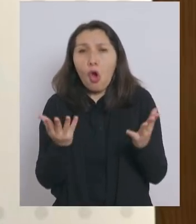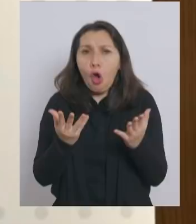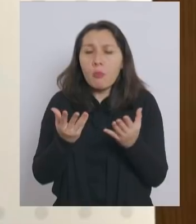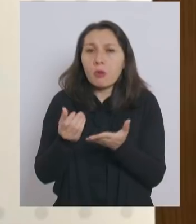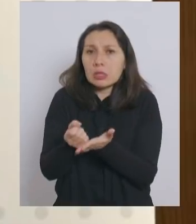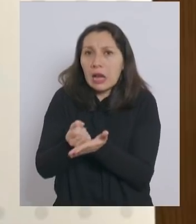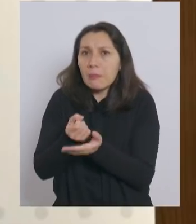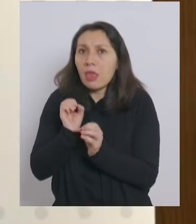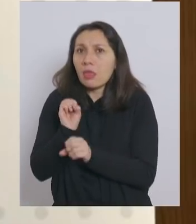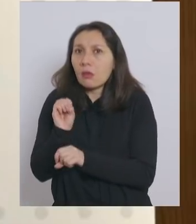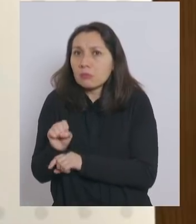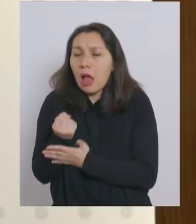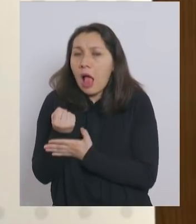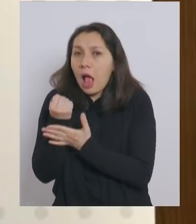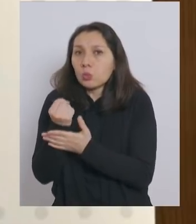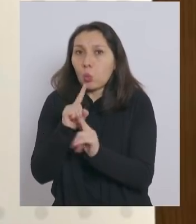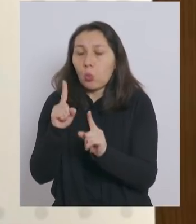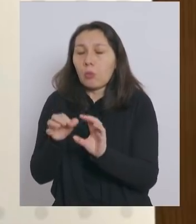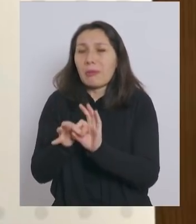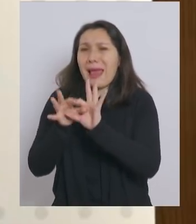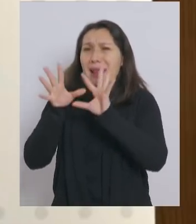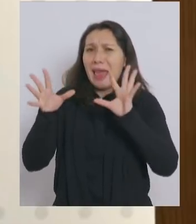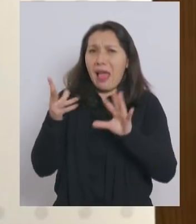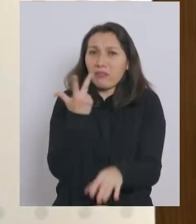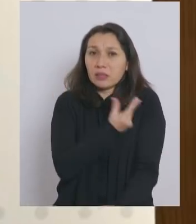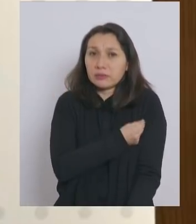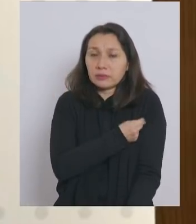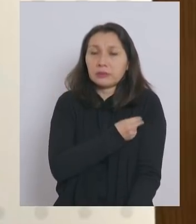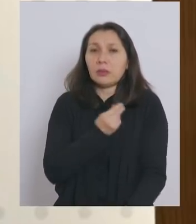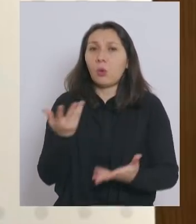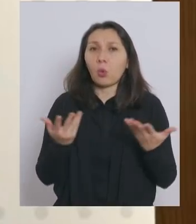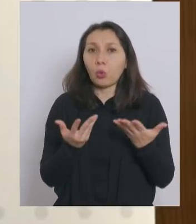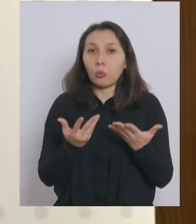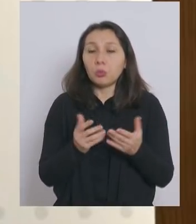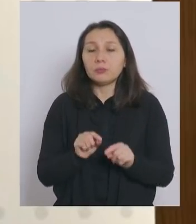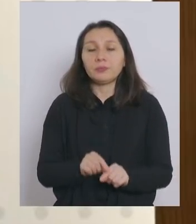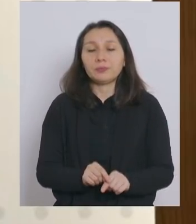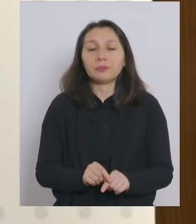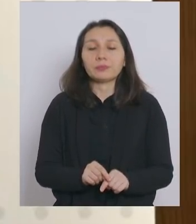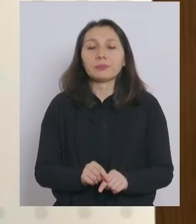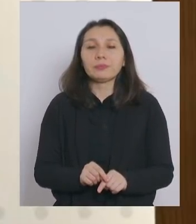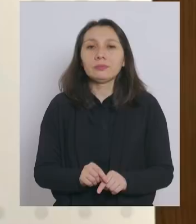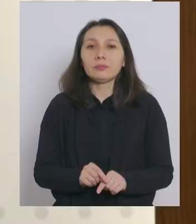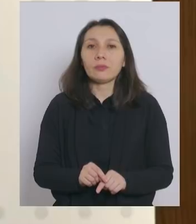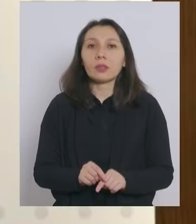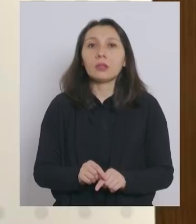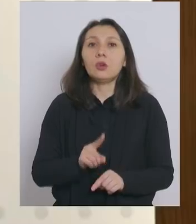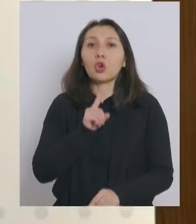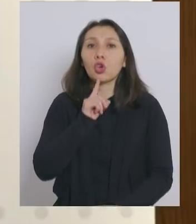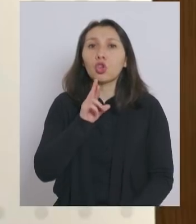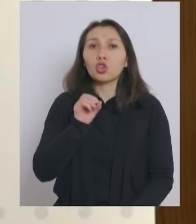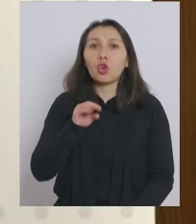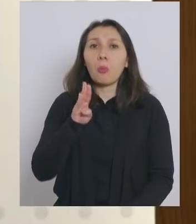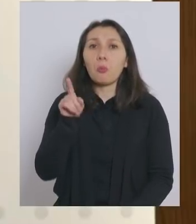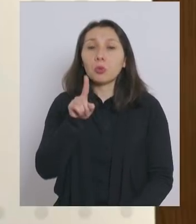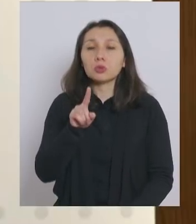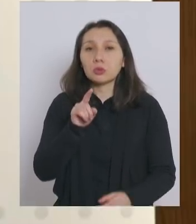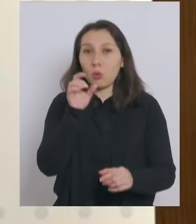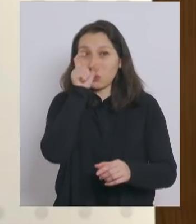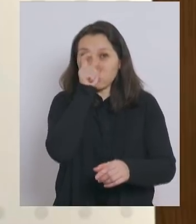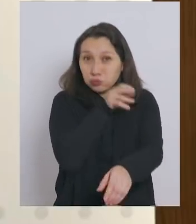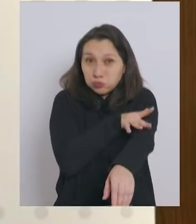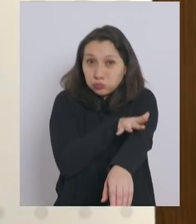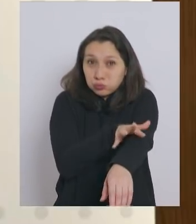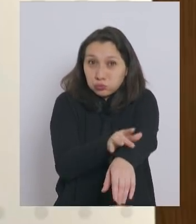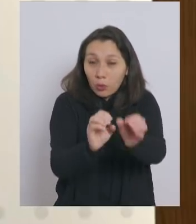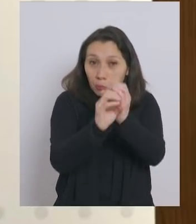tratarla para que no termine siendo una reacción adversa de tipo fatal. Los trombos con la